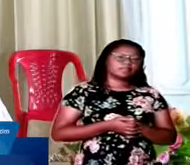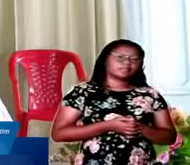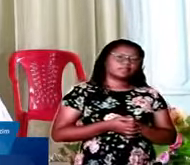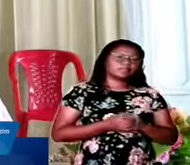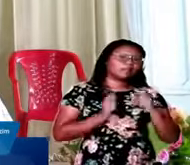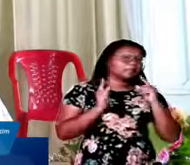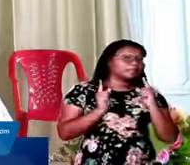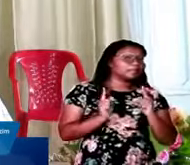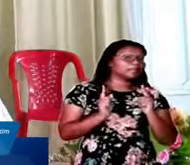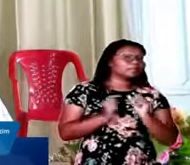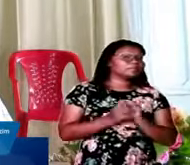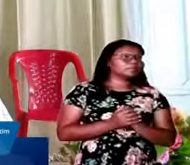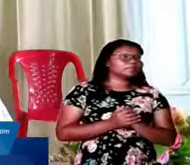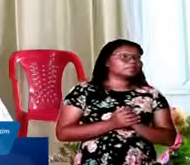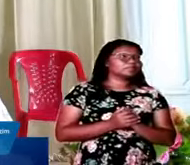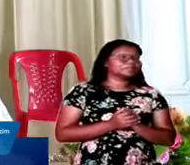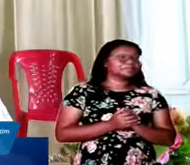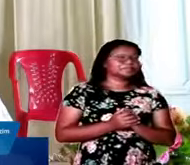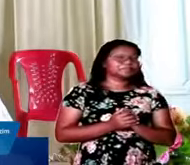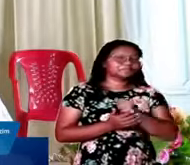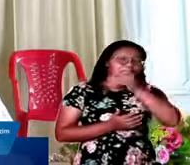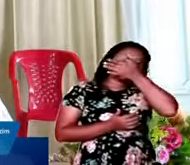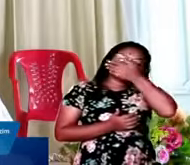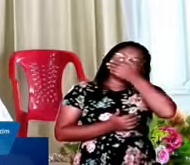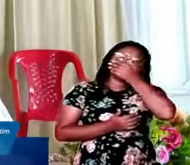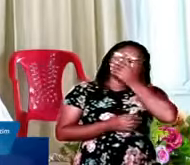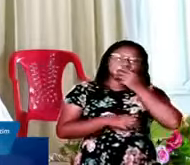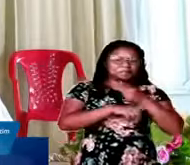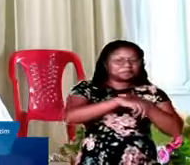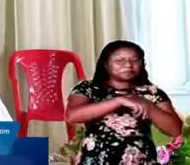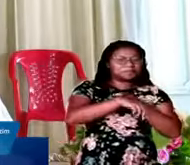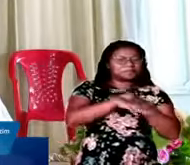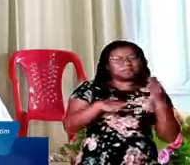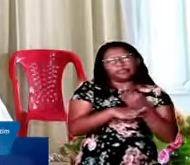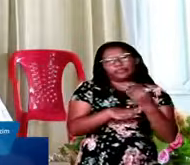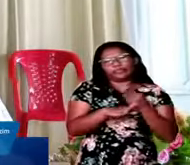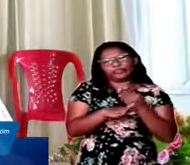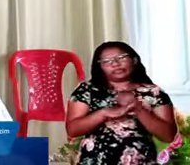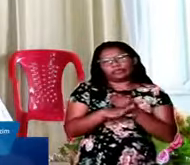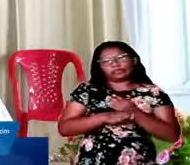Pero la sanguijuela tiene un problema.